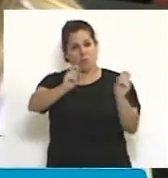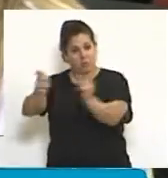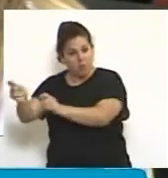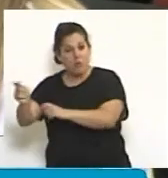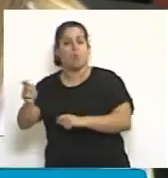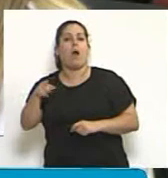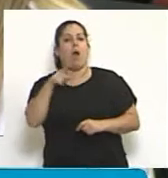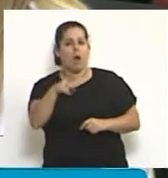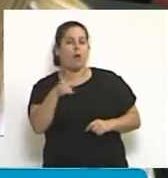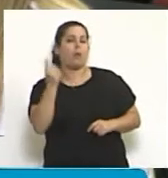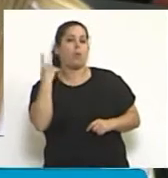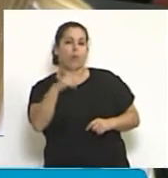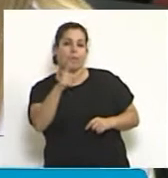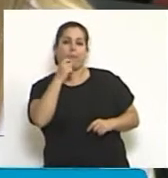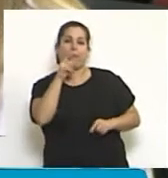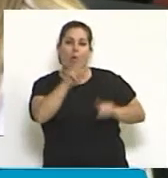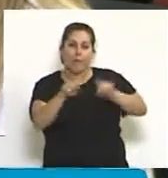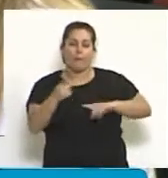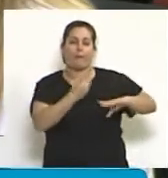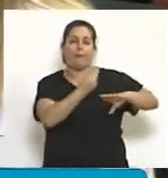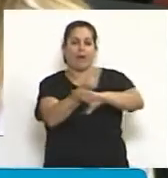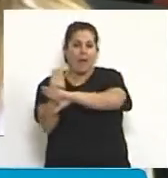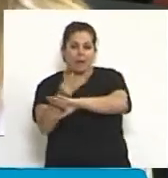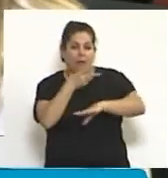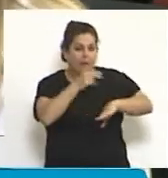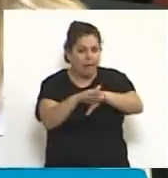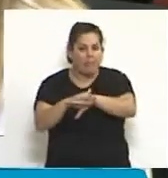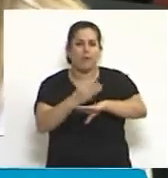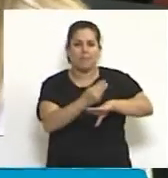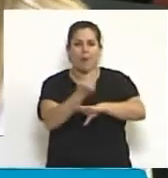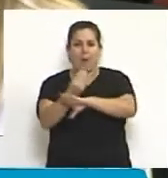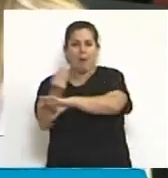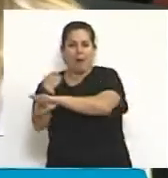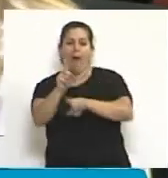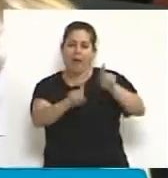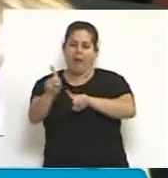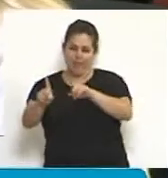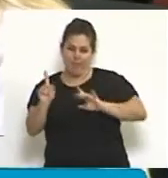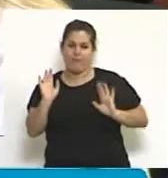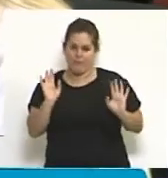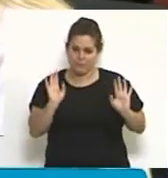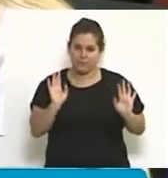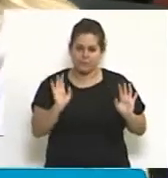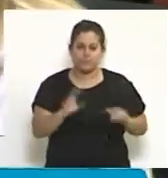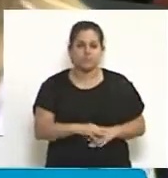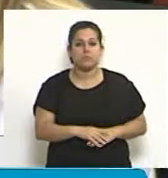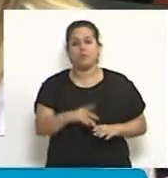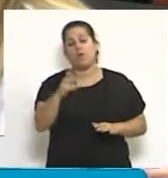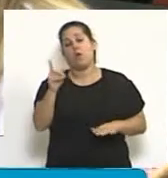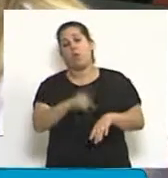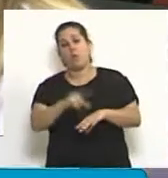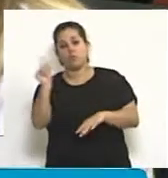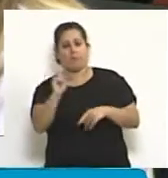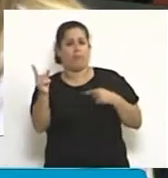manera excepcional para cubrir unos pocos cargos, que es como debería haberse concebido, y por un